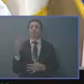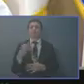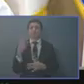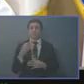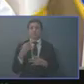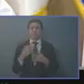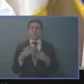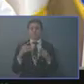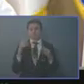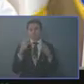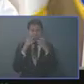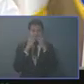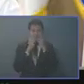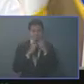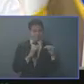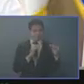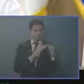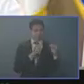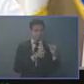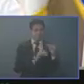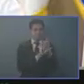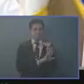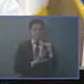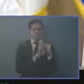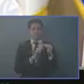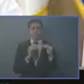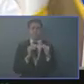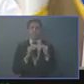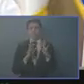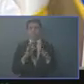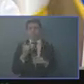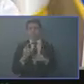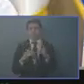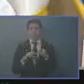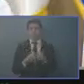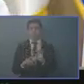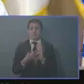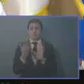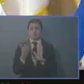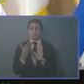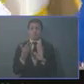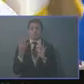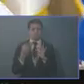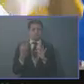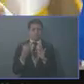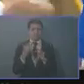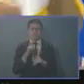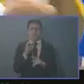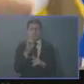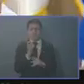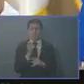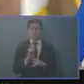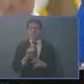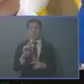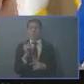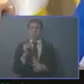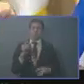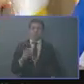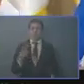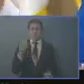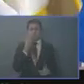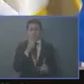consensar también sanciones a quienes violasen la cuarentena, pero no sanciones de